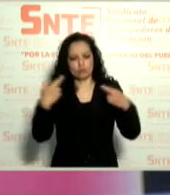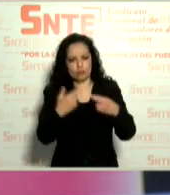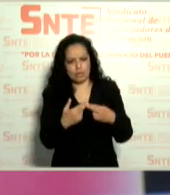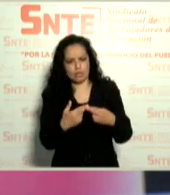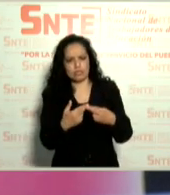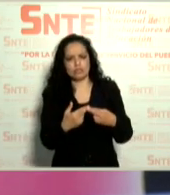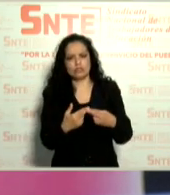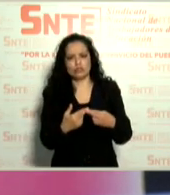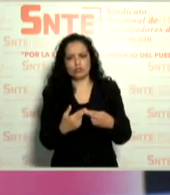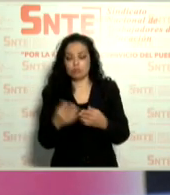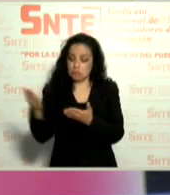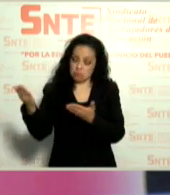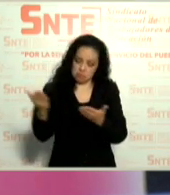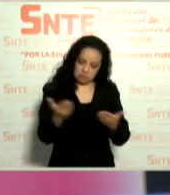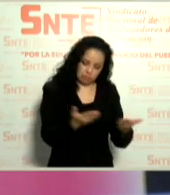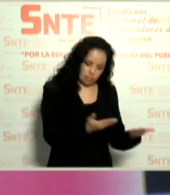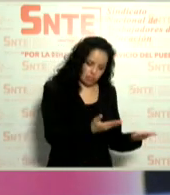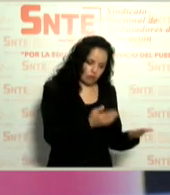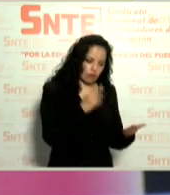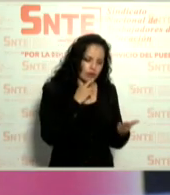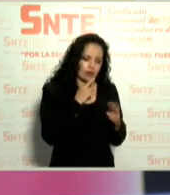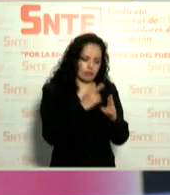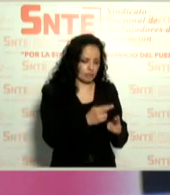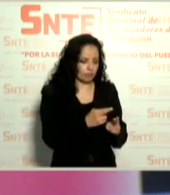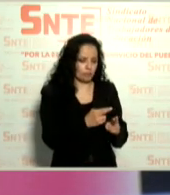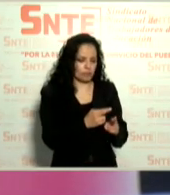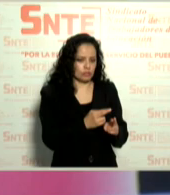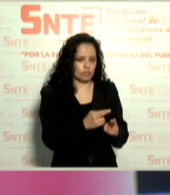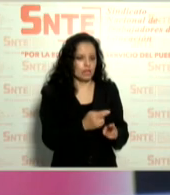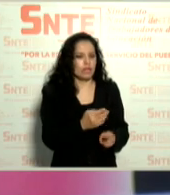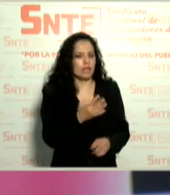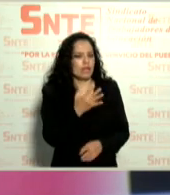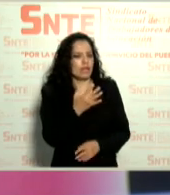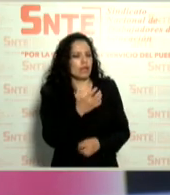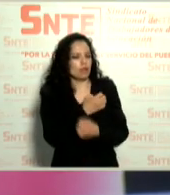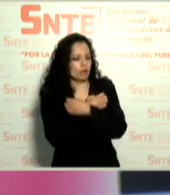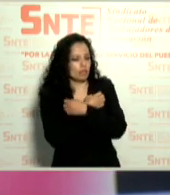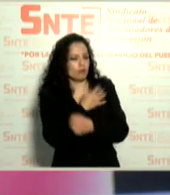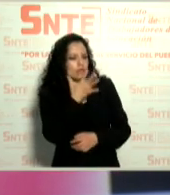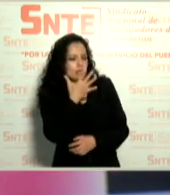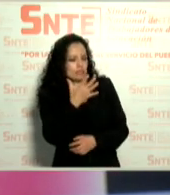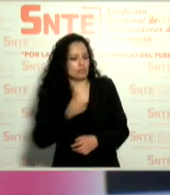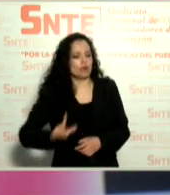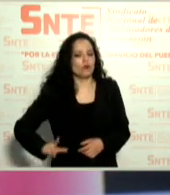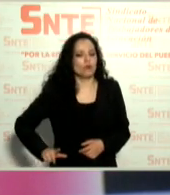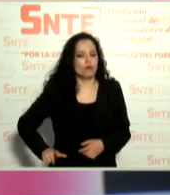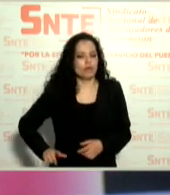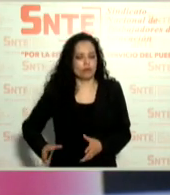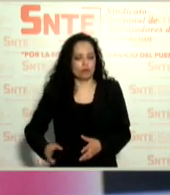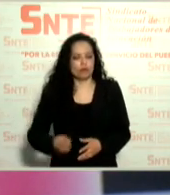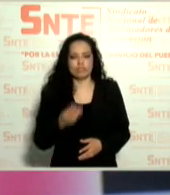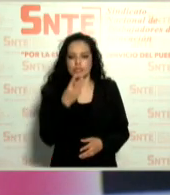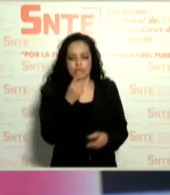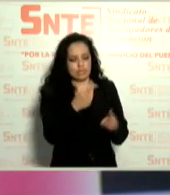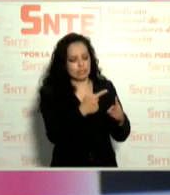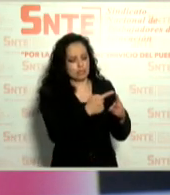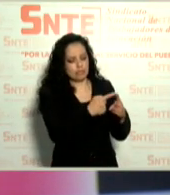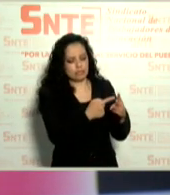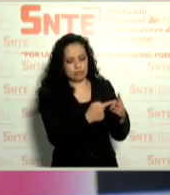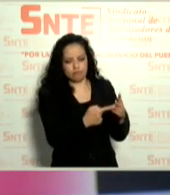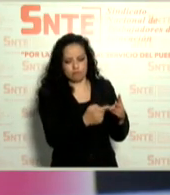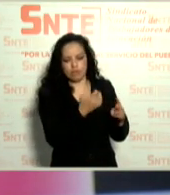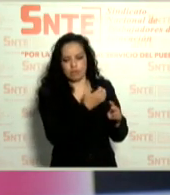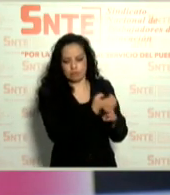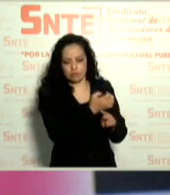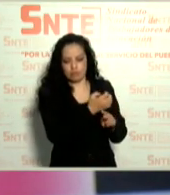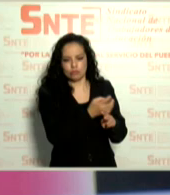Recibimos la respuesta afirmativa de 5 gobernadores en las 3 entidades en las que persistió la